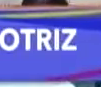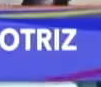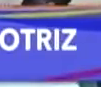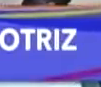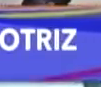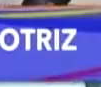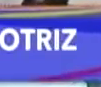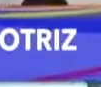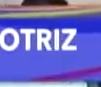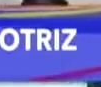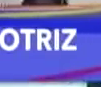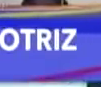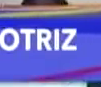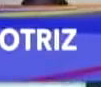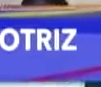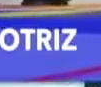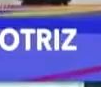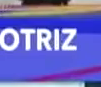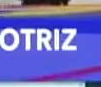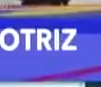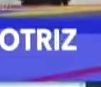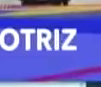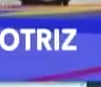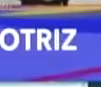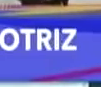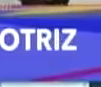y trabajadoras de la industria automotriz.